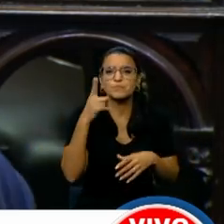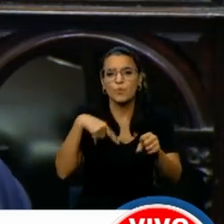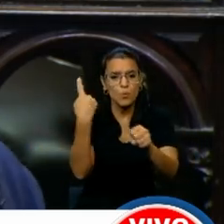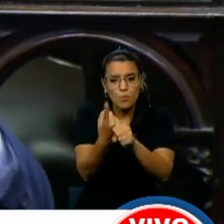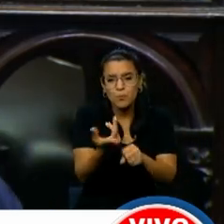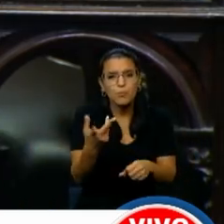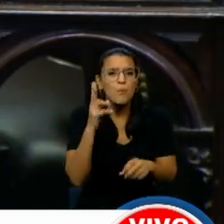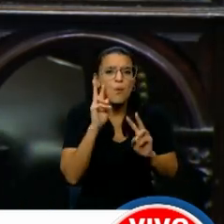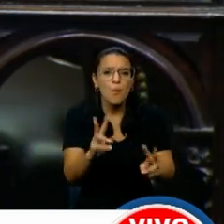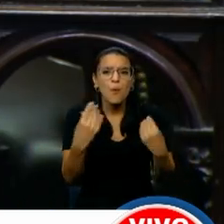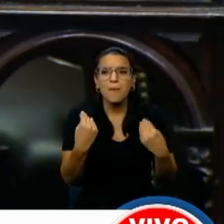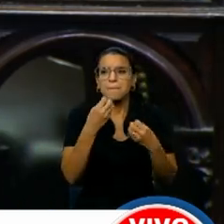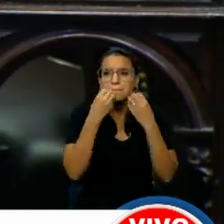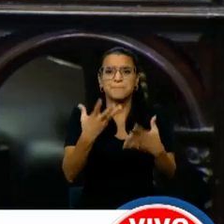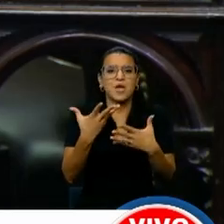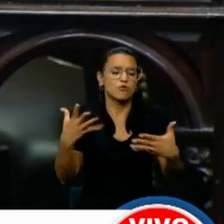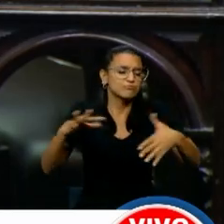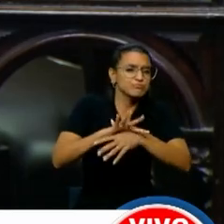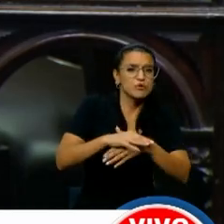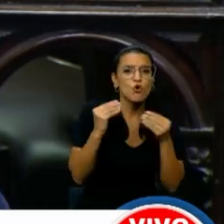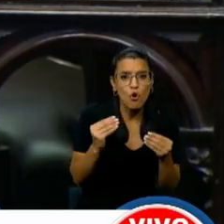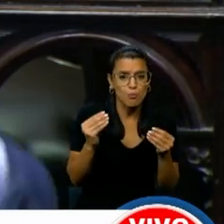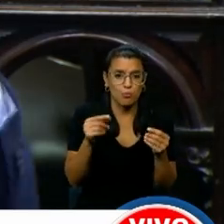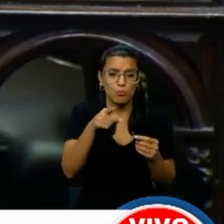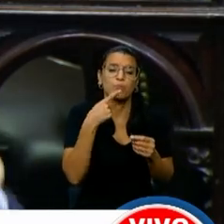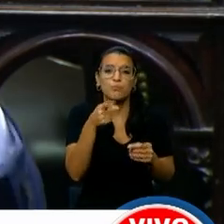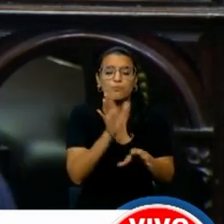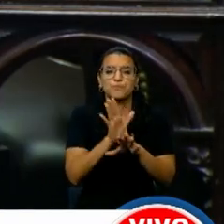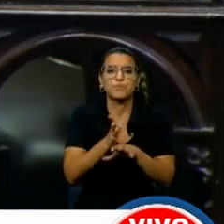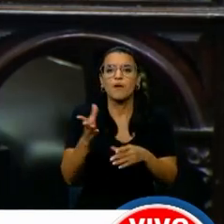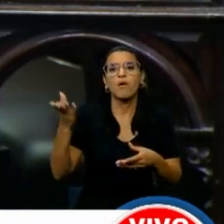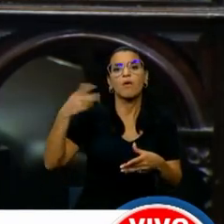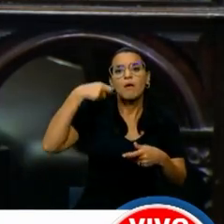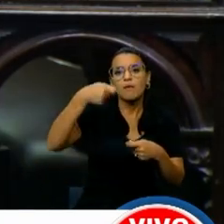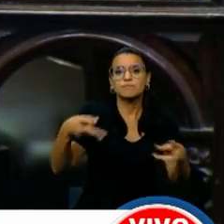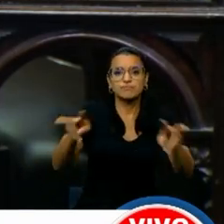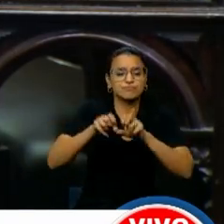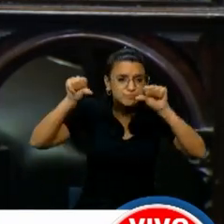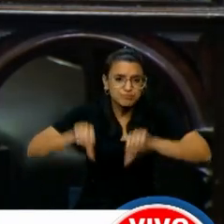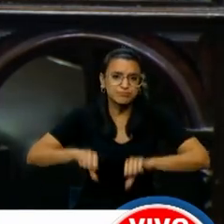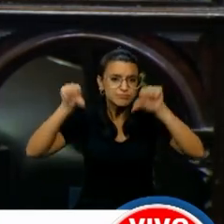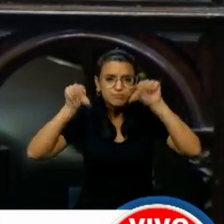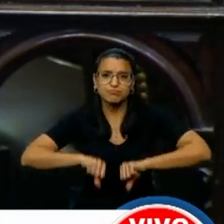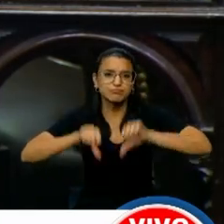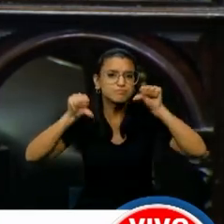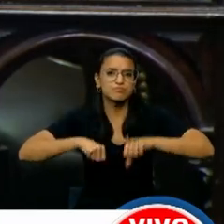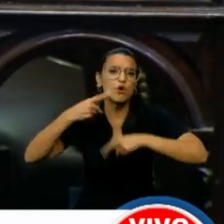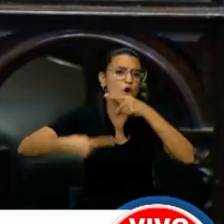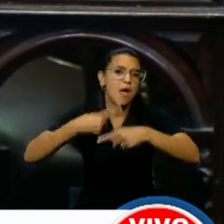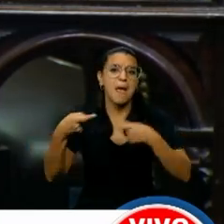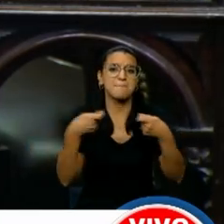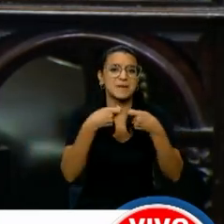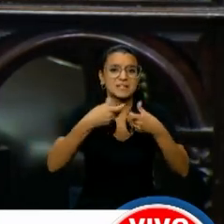vemos de qué manera pueden ser mucho más eficientes porque ese déficit constante que tienen las empresas